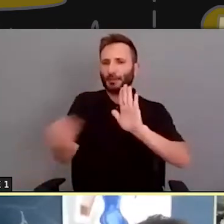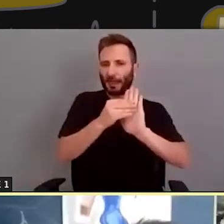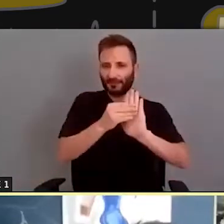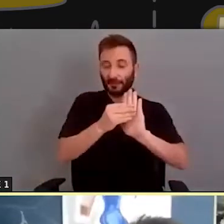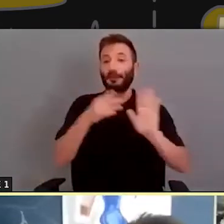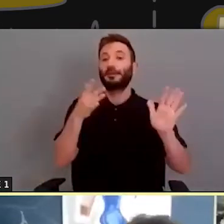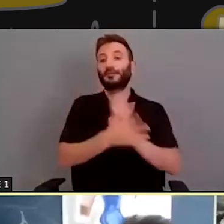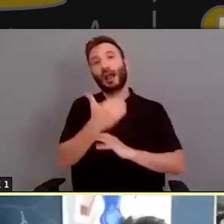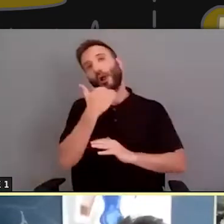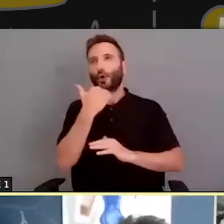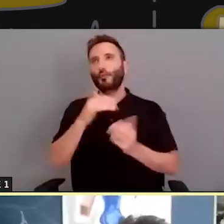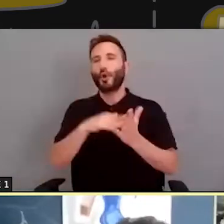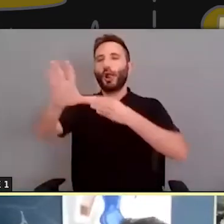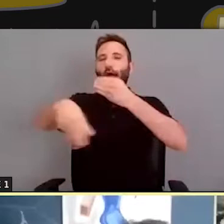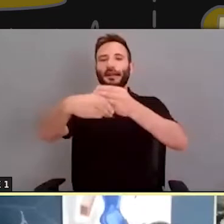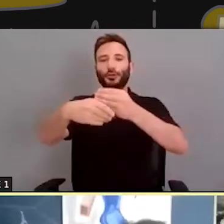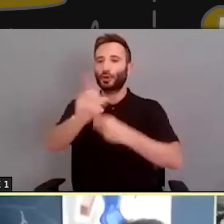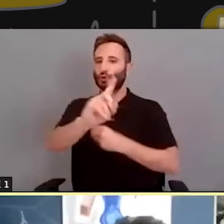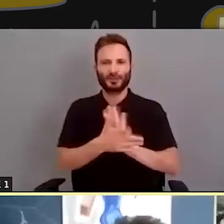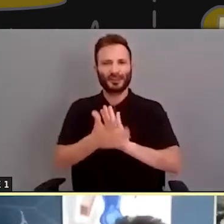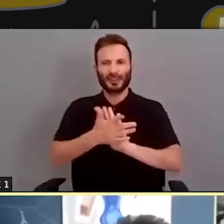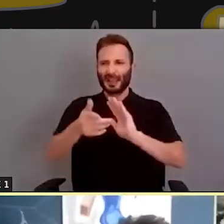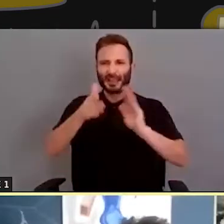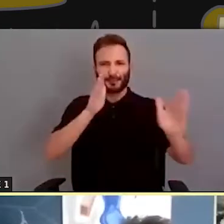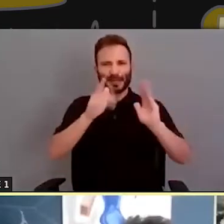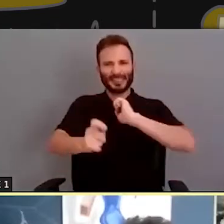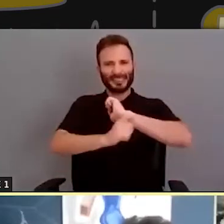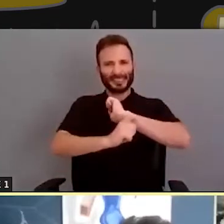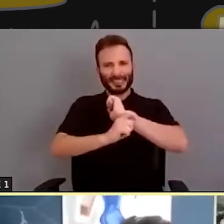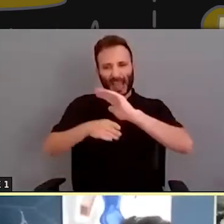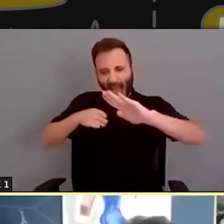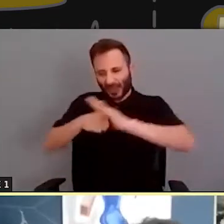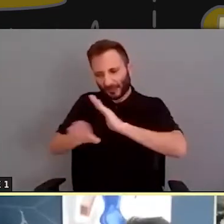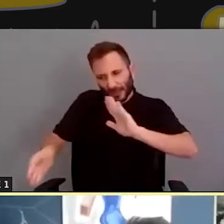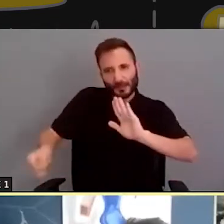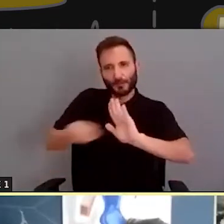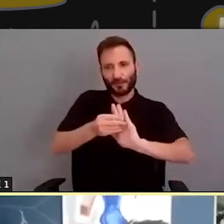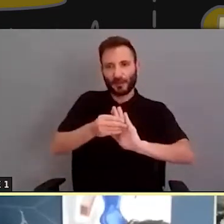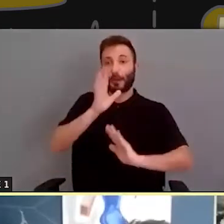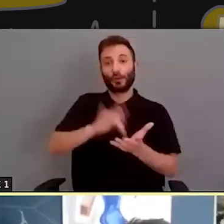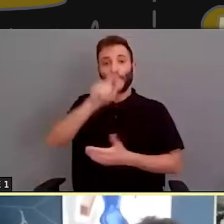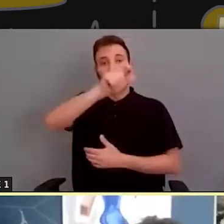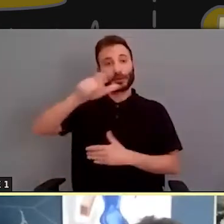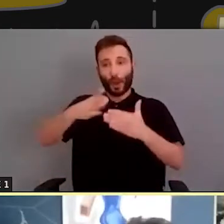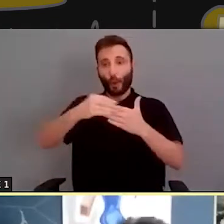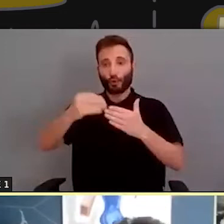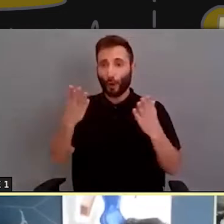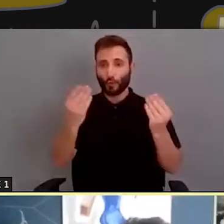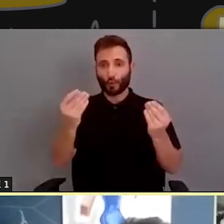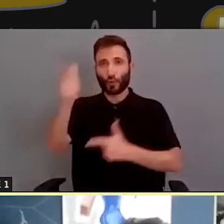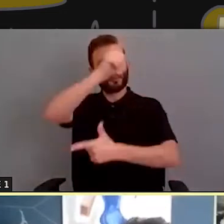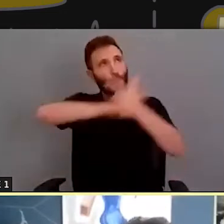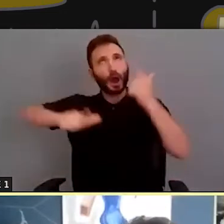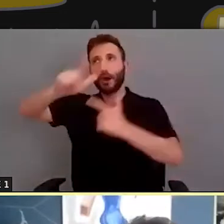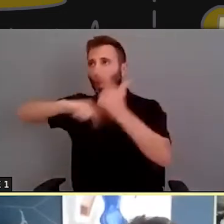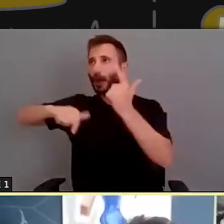un apéndice, sino que sea una parte estratégica del negocio, que se entienda que hay muchos usuarios que quieren viajar en cualquier momento